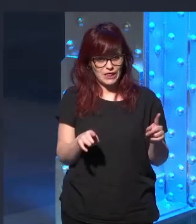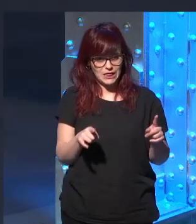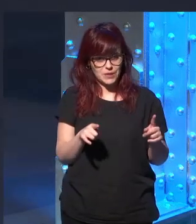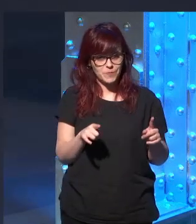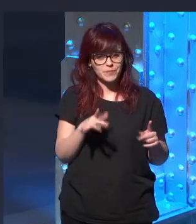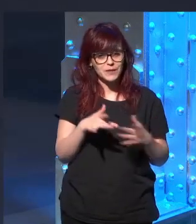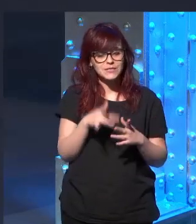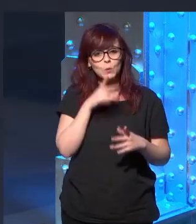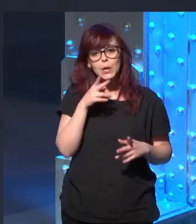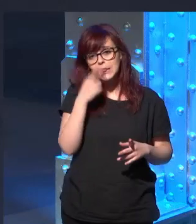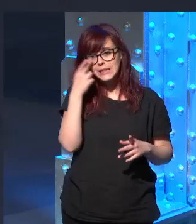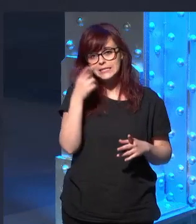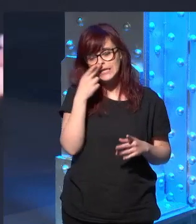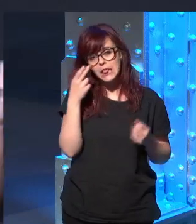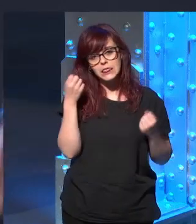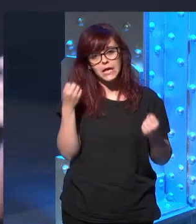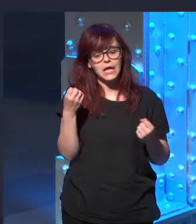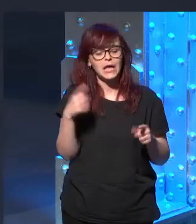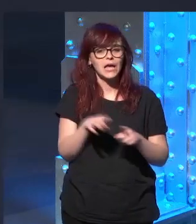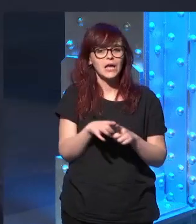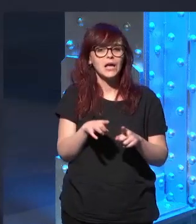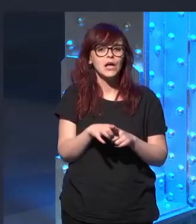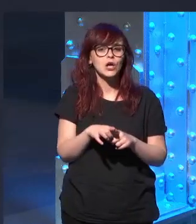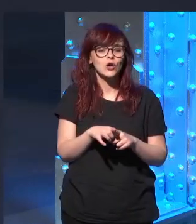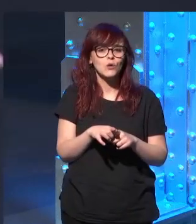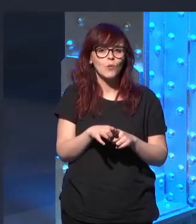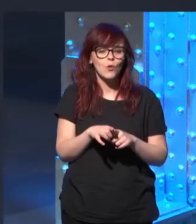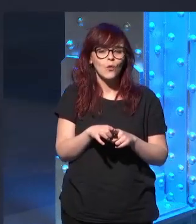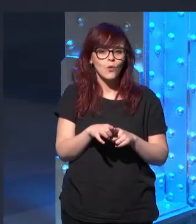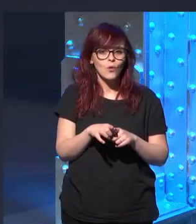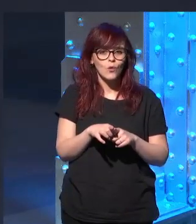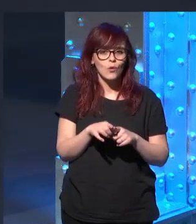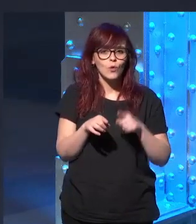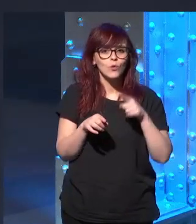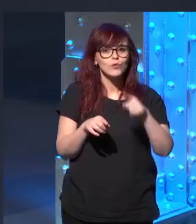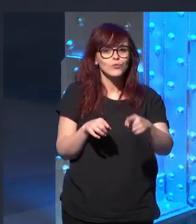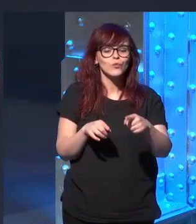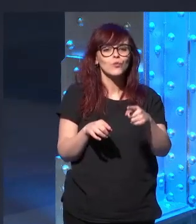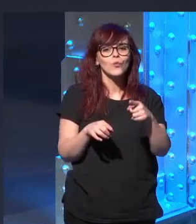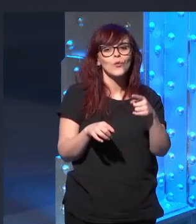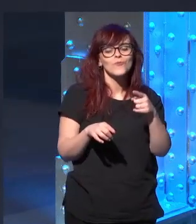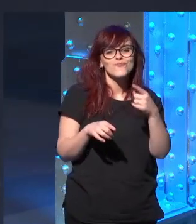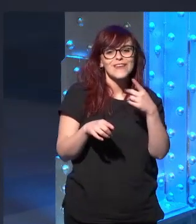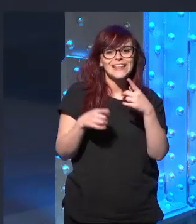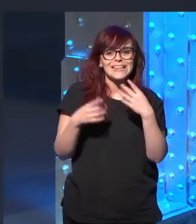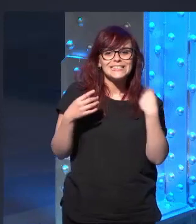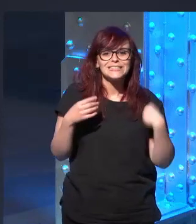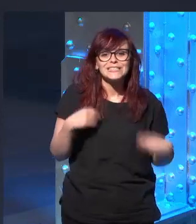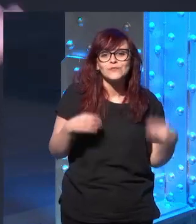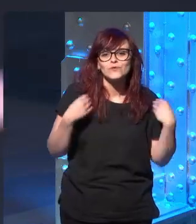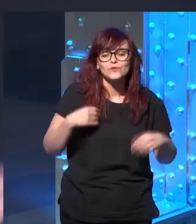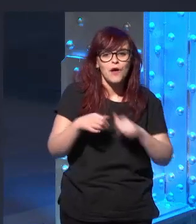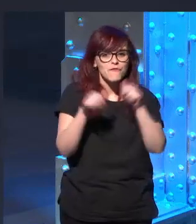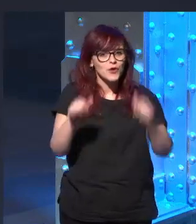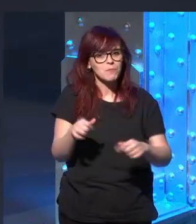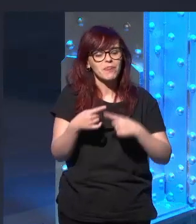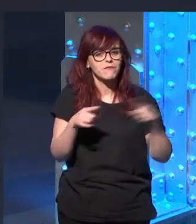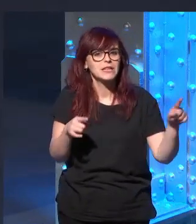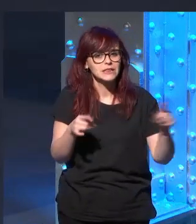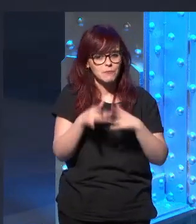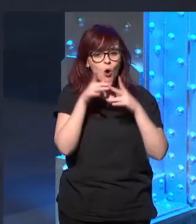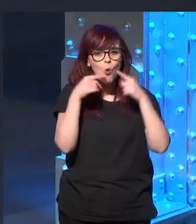es muy interesante pues que voces tan poco cercanas de una manera evidente al